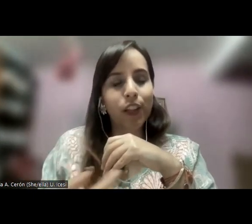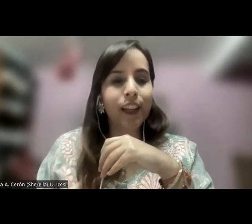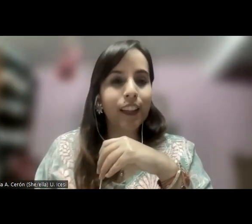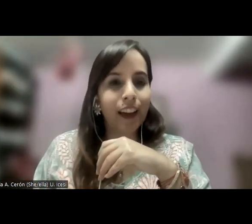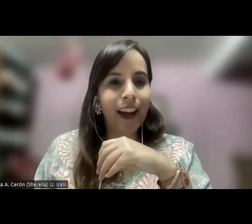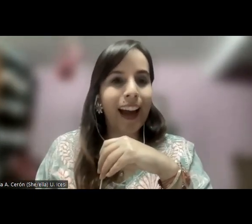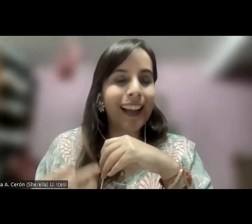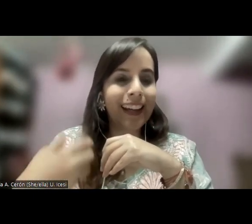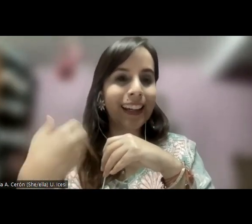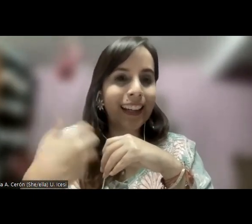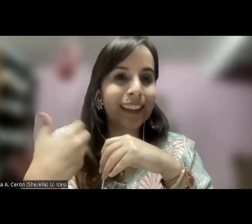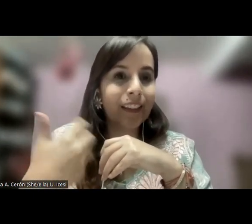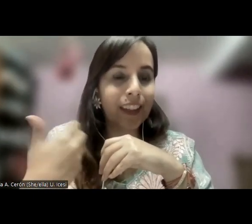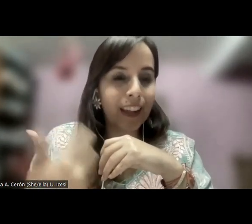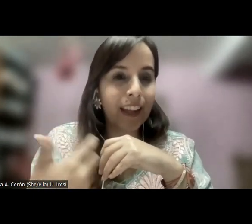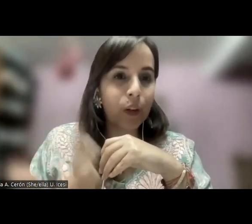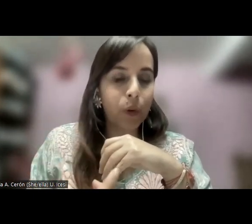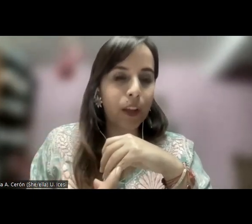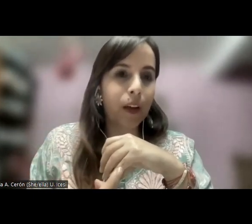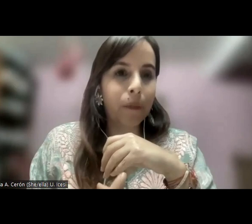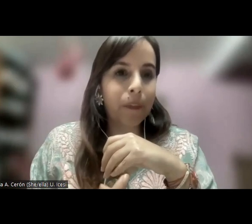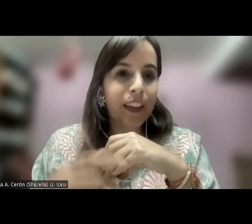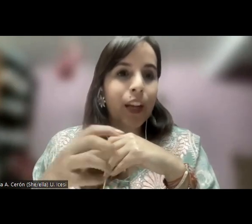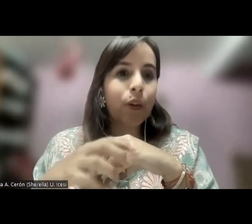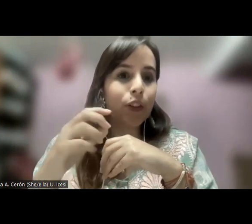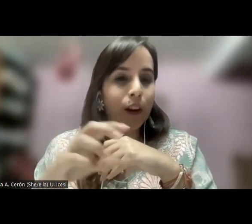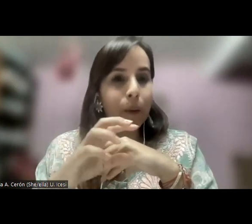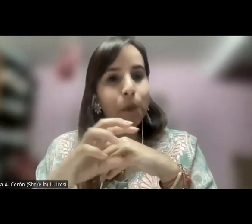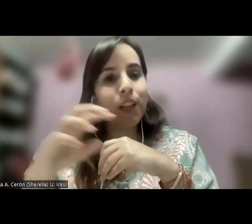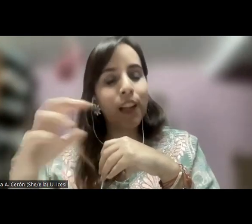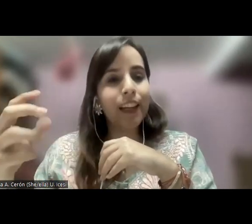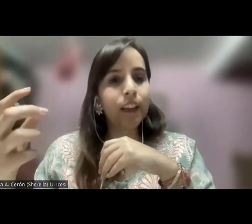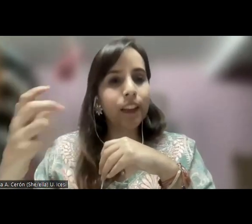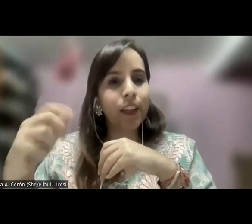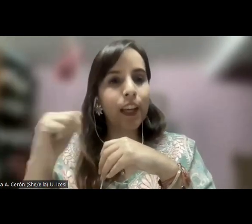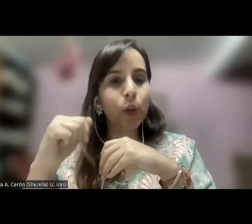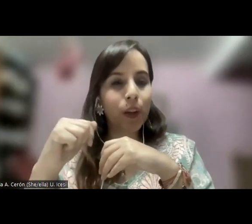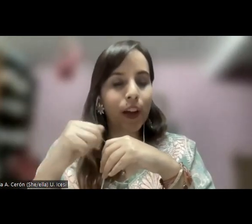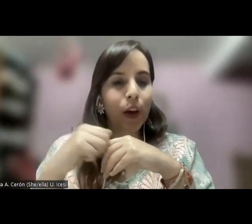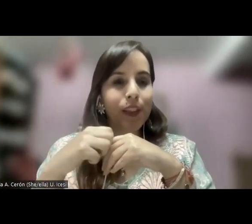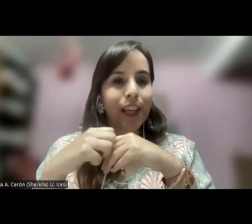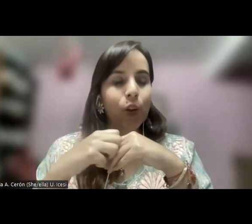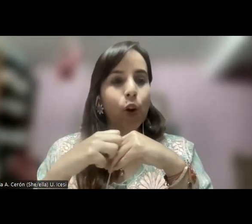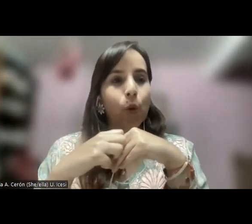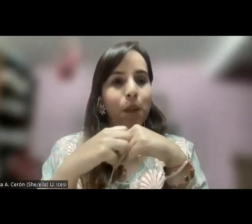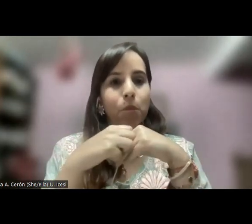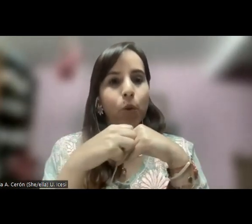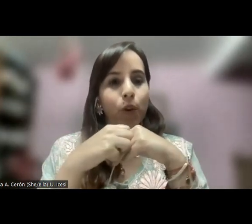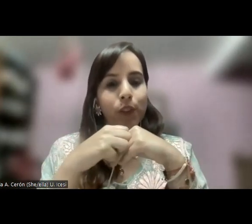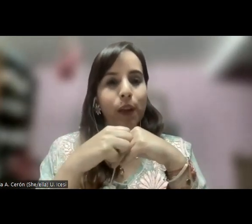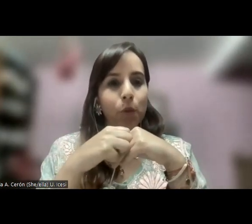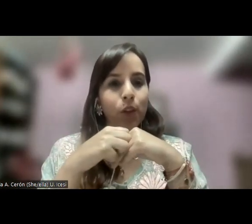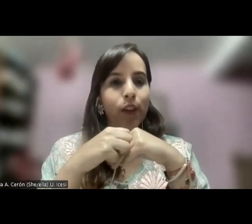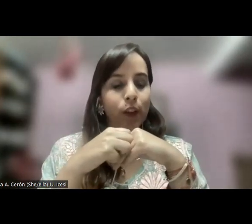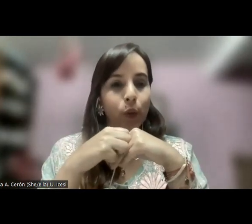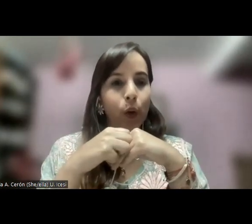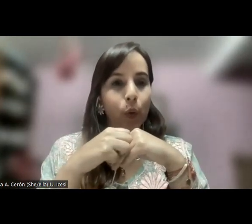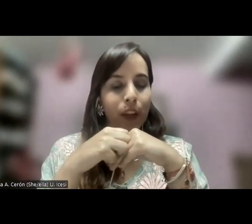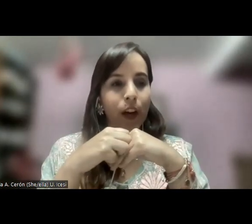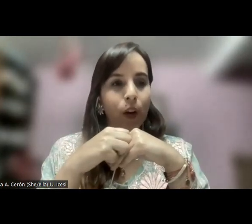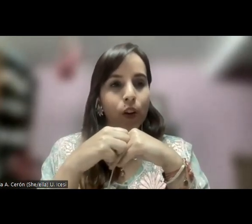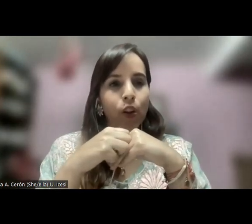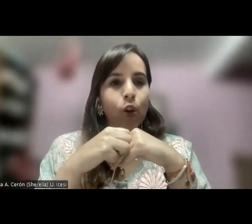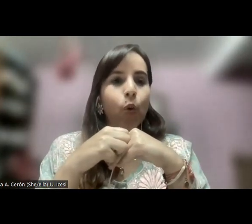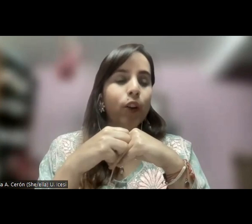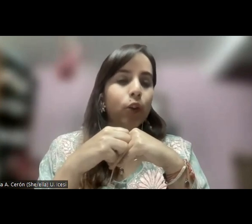interseccionalidad a la relatividad del cuidado y cuando hablamos de la relatividad del cuidado es que no es lo mismo cuando estamos hablando de